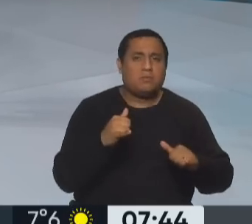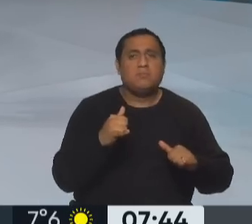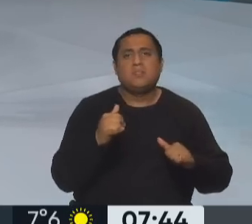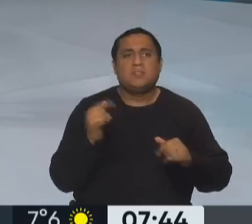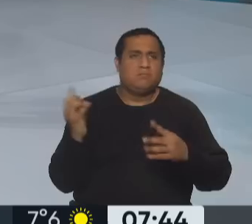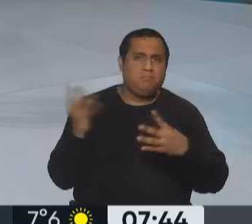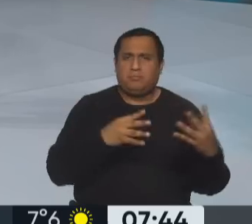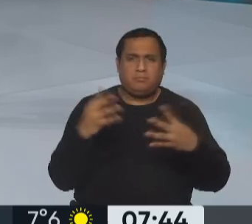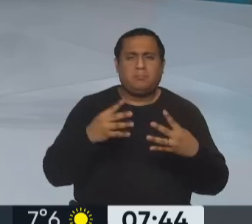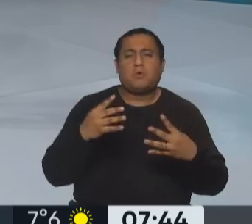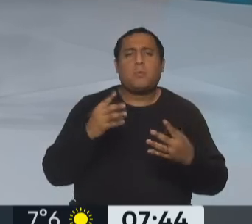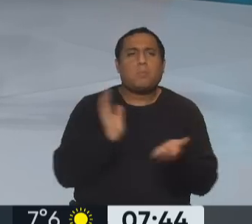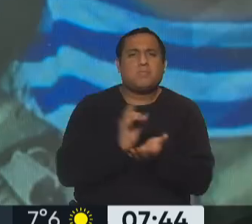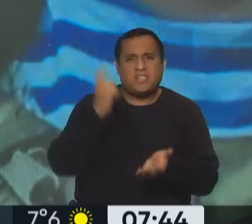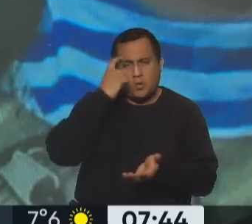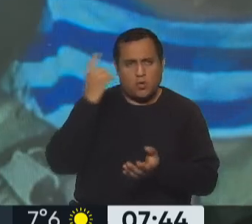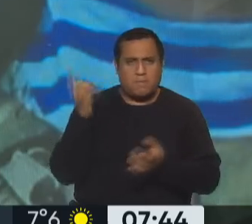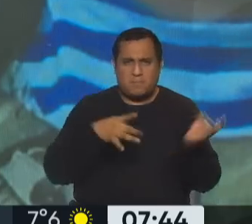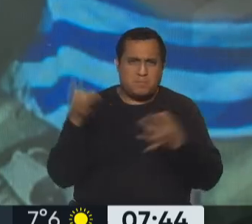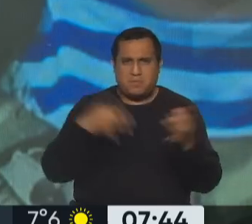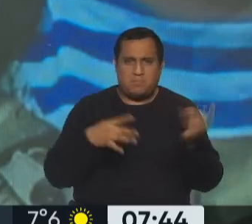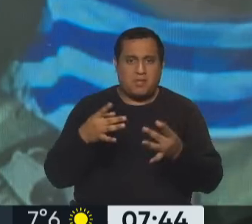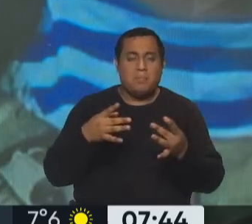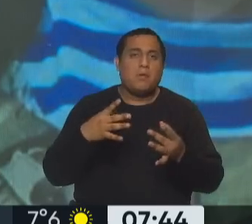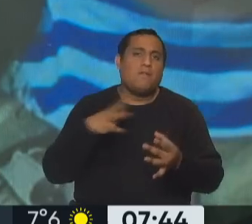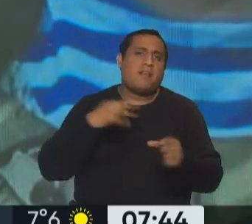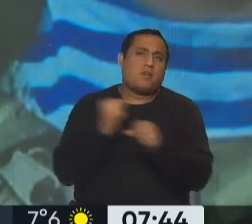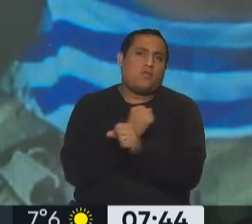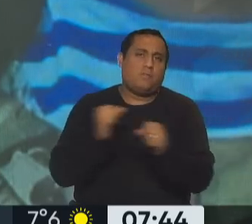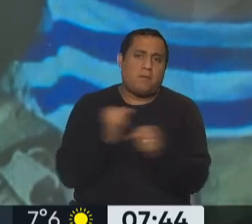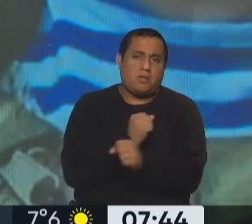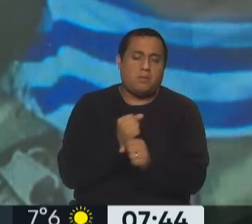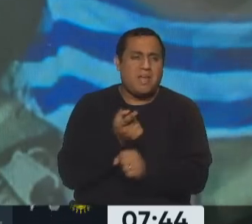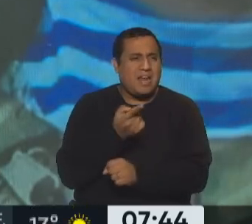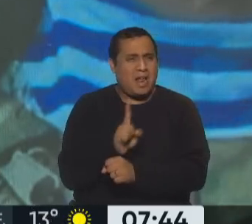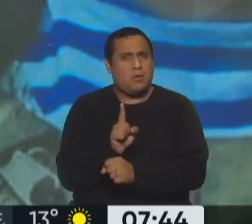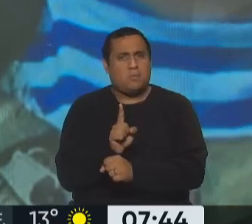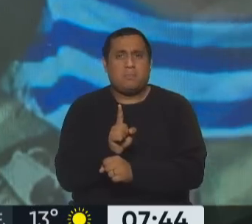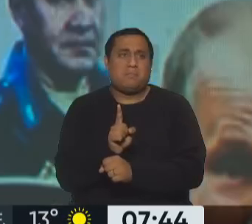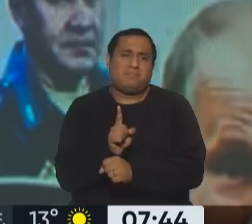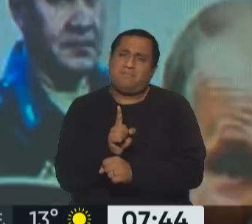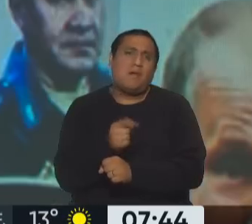ambos bandos, que hasta el final no se puede confirmar, pero vamos a verlo, y no es tan extraño que termine ocurriendo, ¿no? Muchas gracias, Ale.